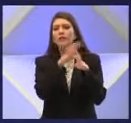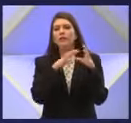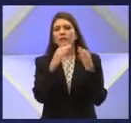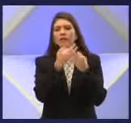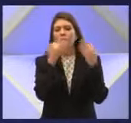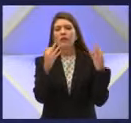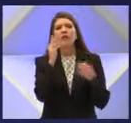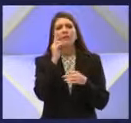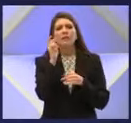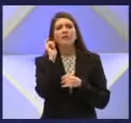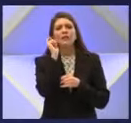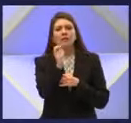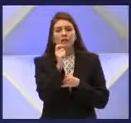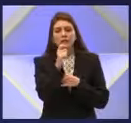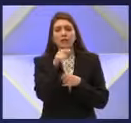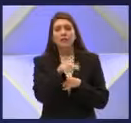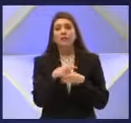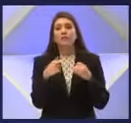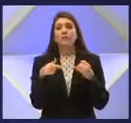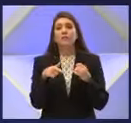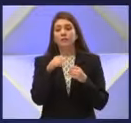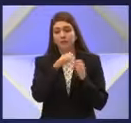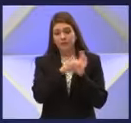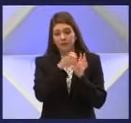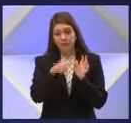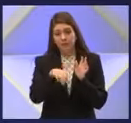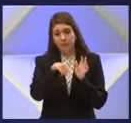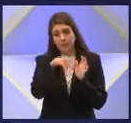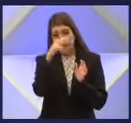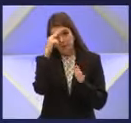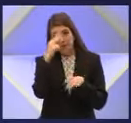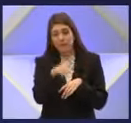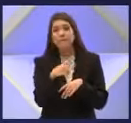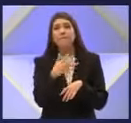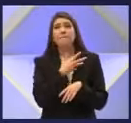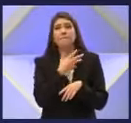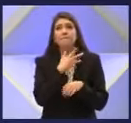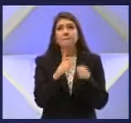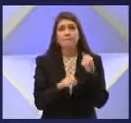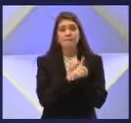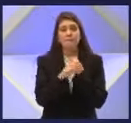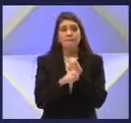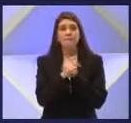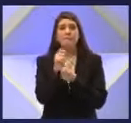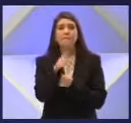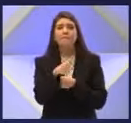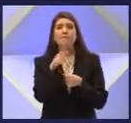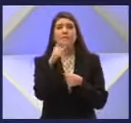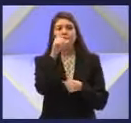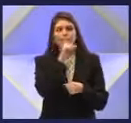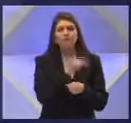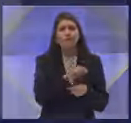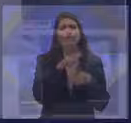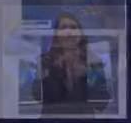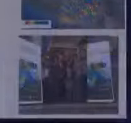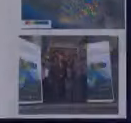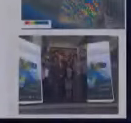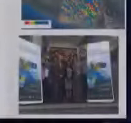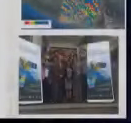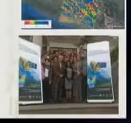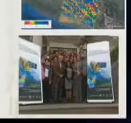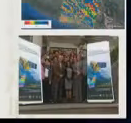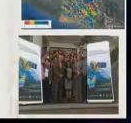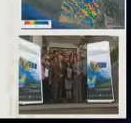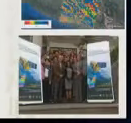y algo que nos duele a méxico también son los desastres naturales la seguridad la agricultura las costas el sargazo por